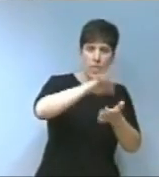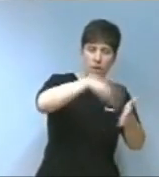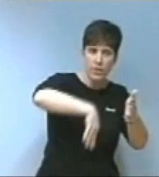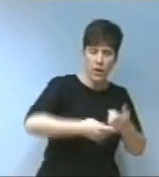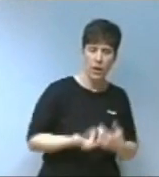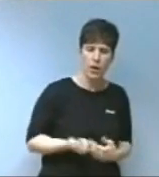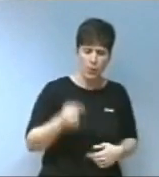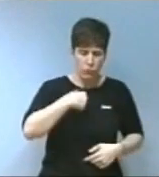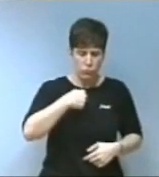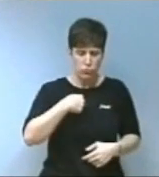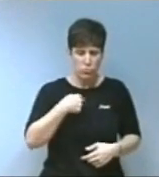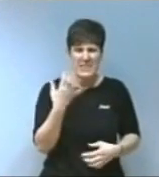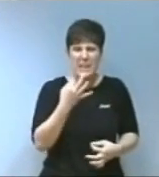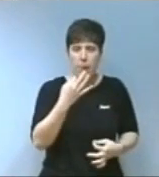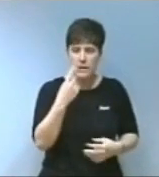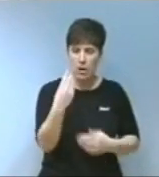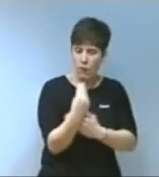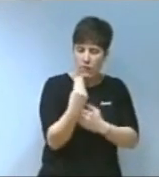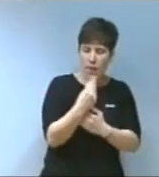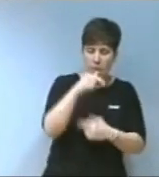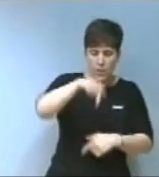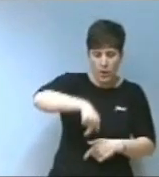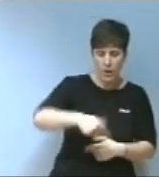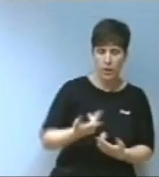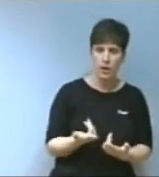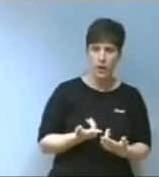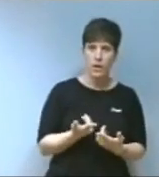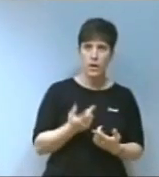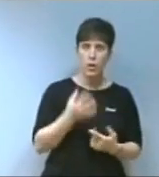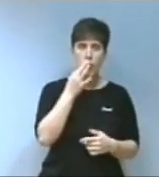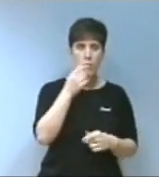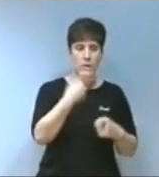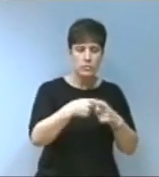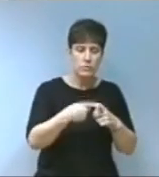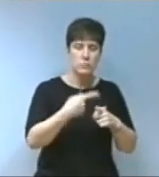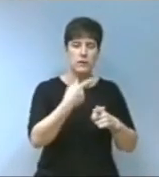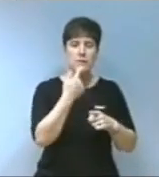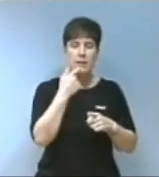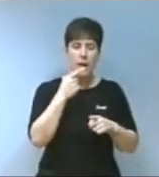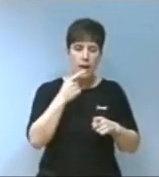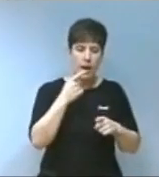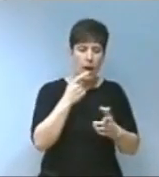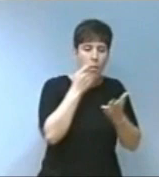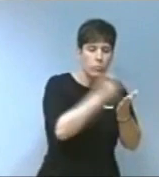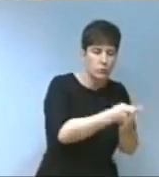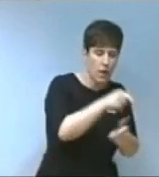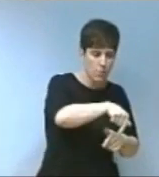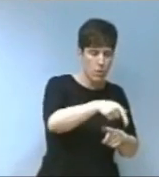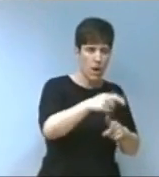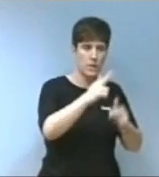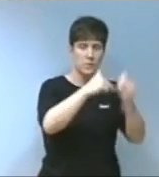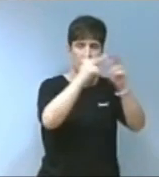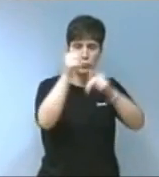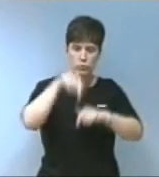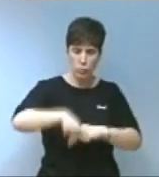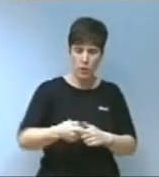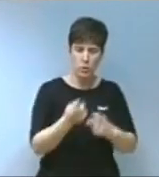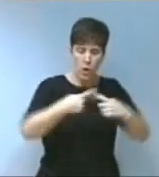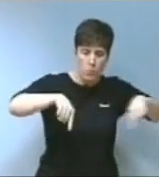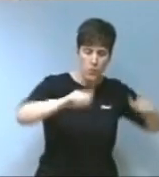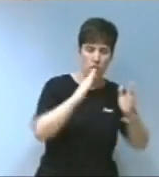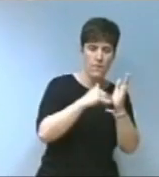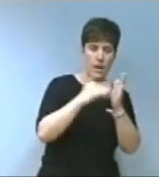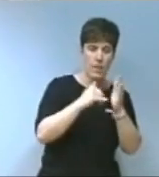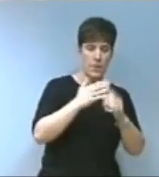con nuestra financiación, señor Puig? ¿Qué pasa con la inversión en infraestructuras? ¿Qué pasa con el puerto de Valencia y sus accesos? ¿Qué pasa con